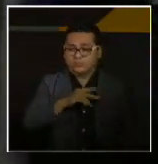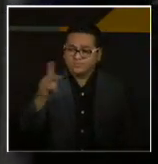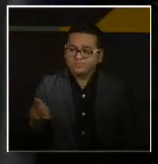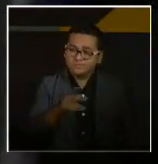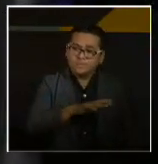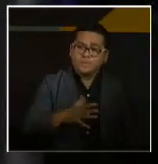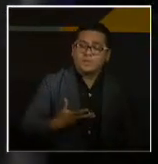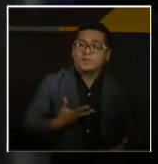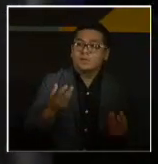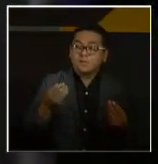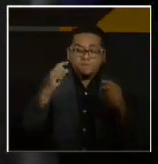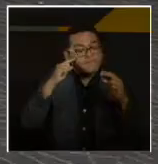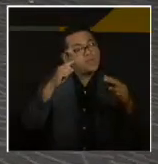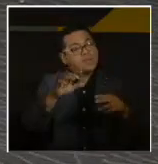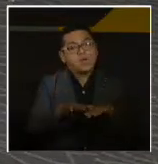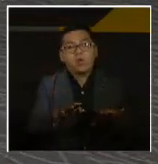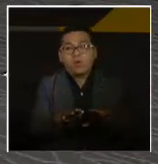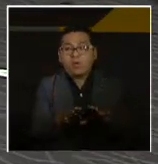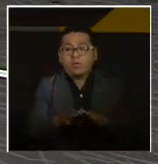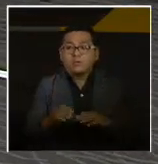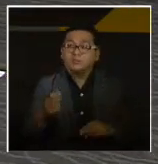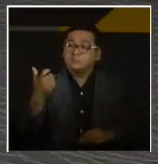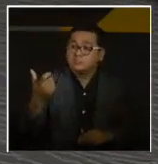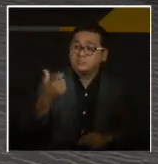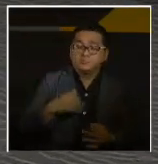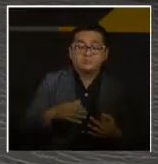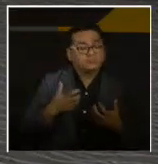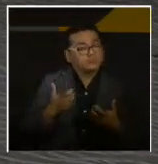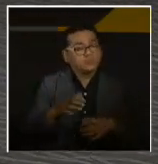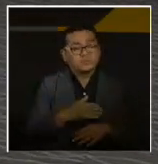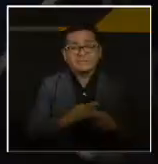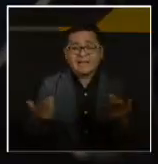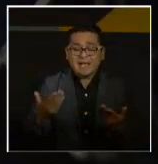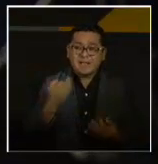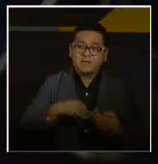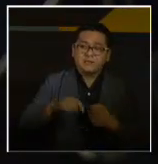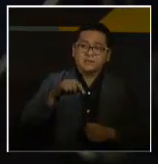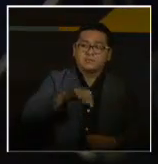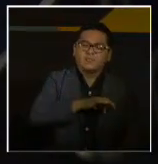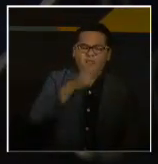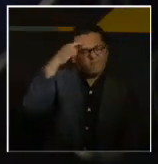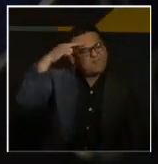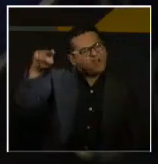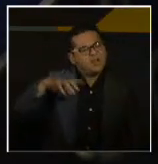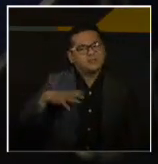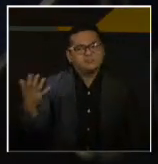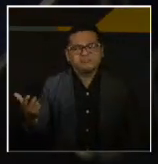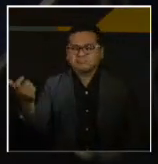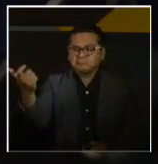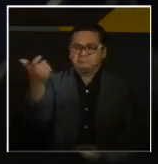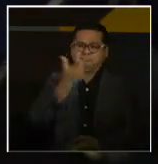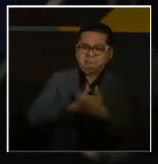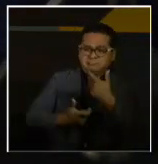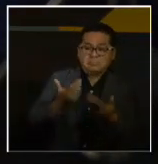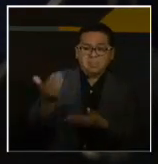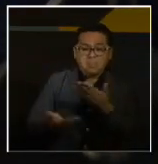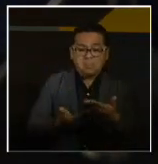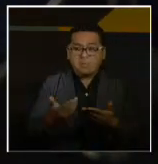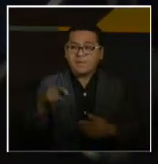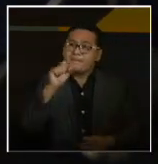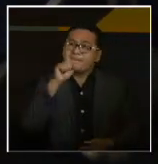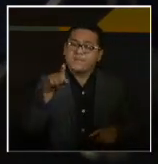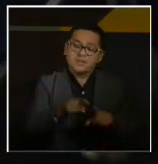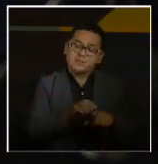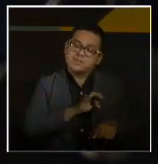municipios que tengan que ver con la inversión que se realizaría, faciliten la inversión y los procesos de la